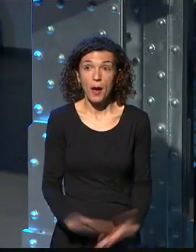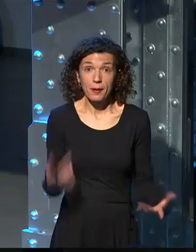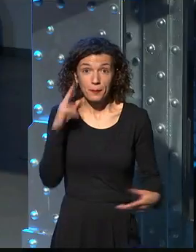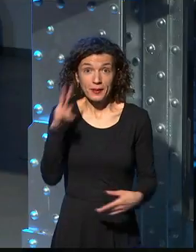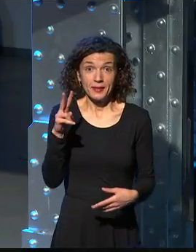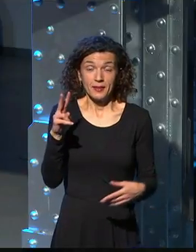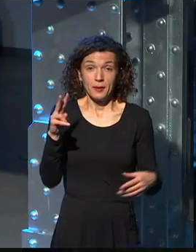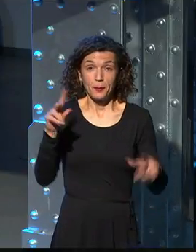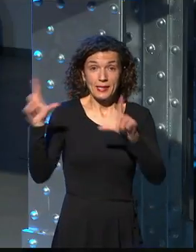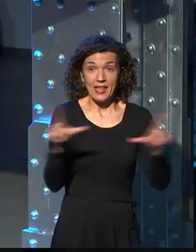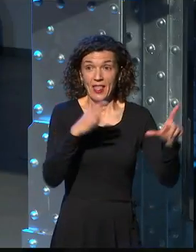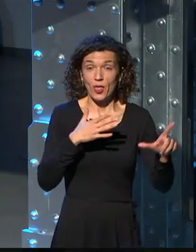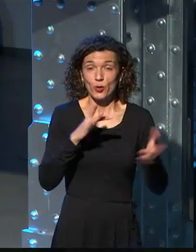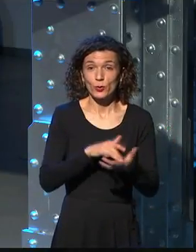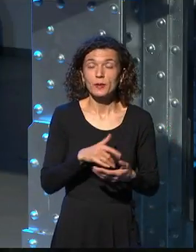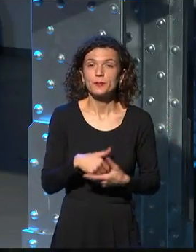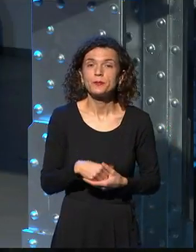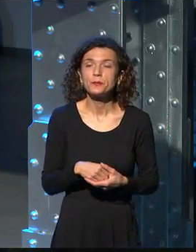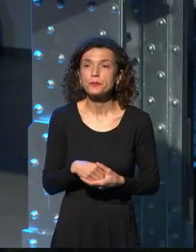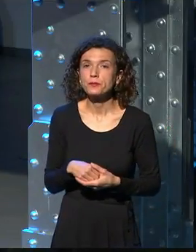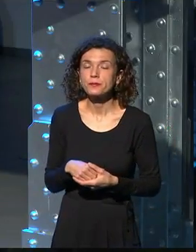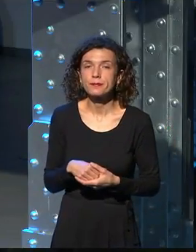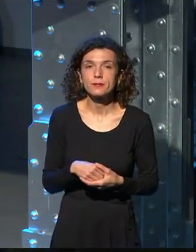ahora. Que debería estar aquí.